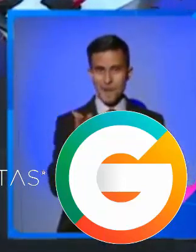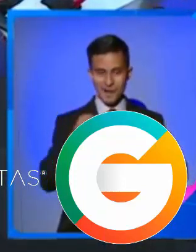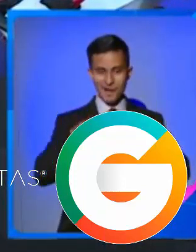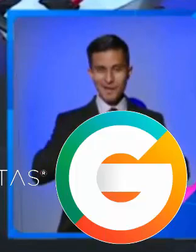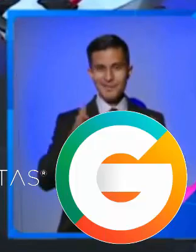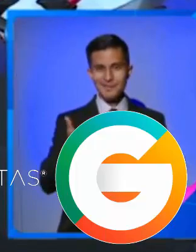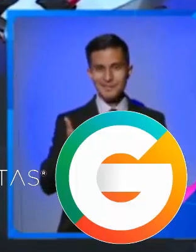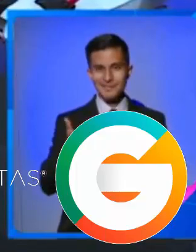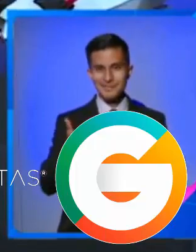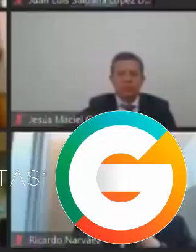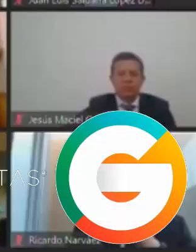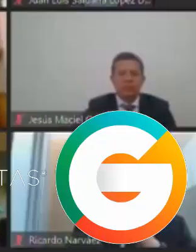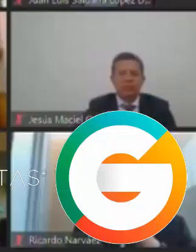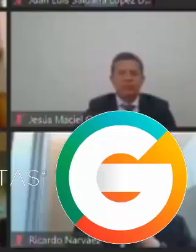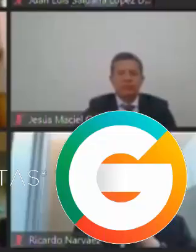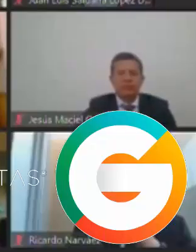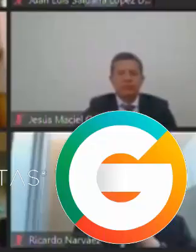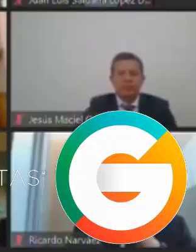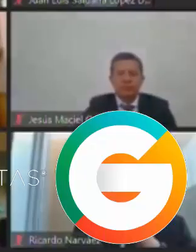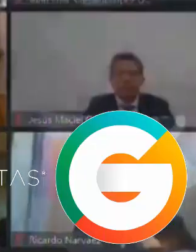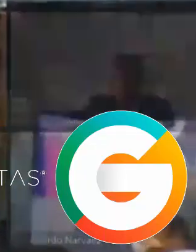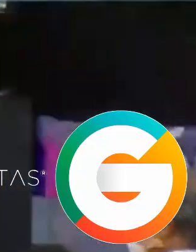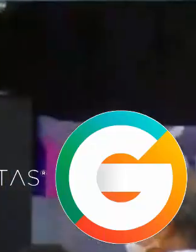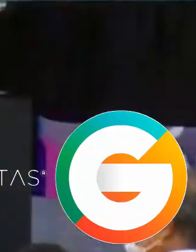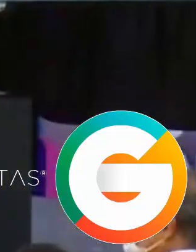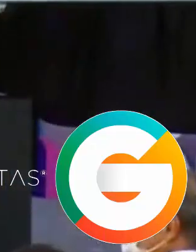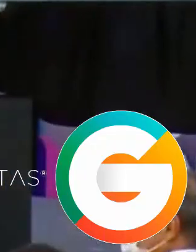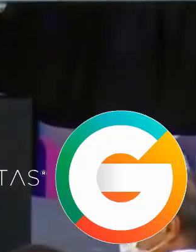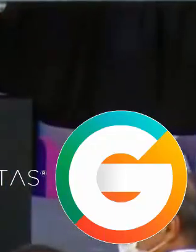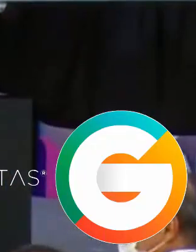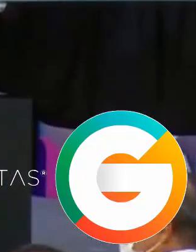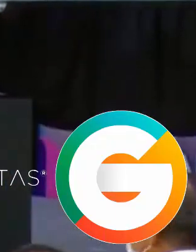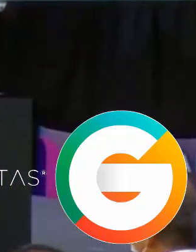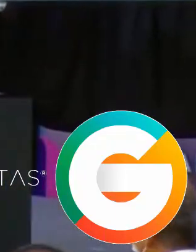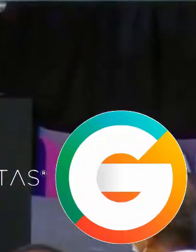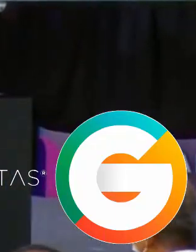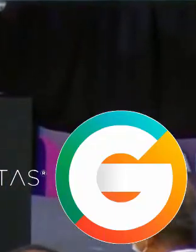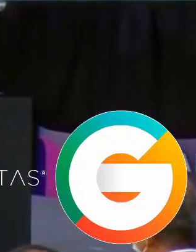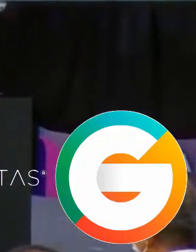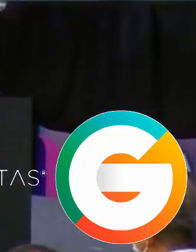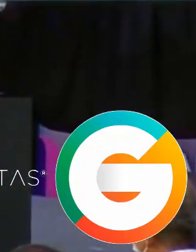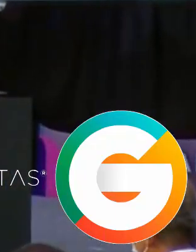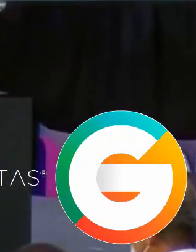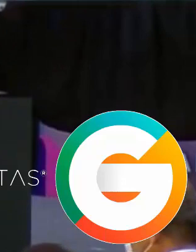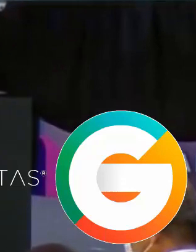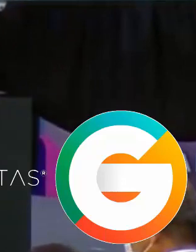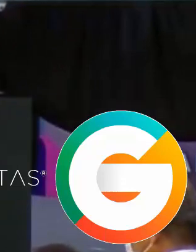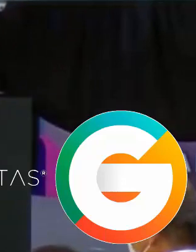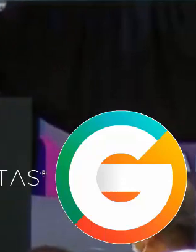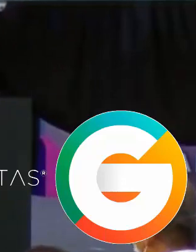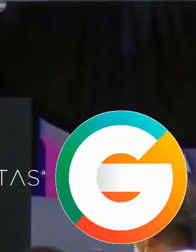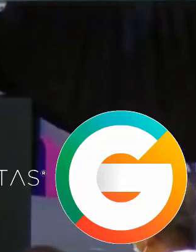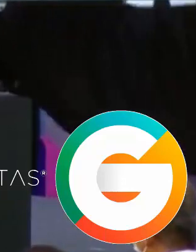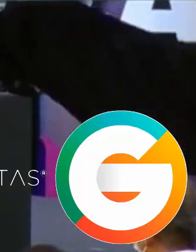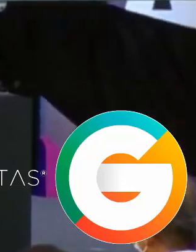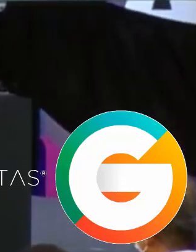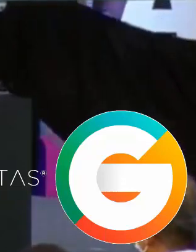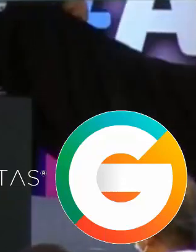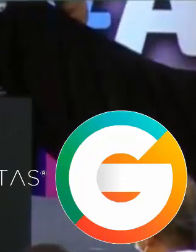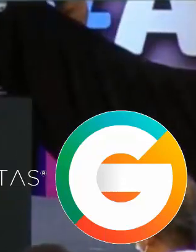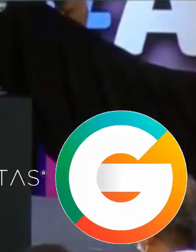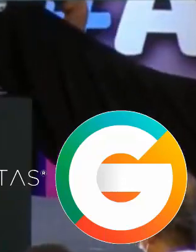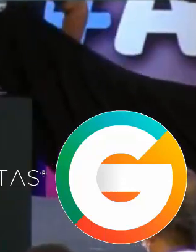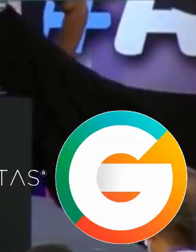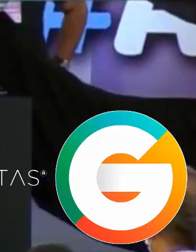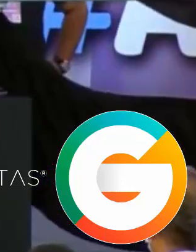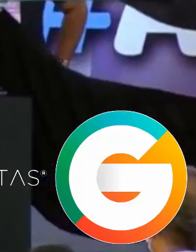vigilar los 46 municipios de día y de noche. Esto que ven aquí en el